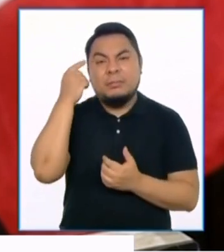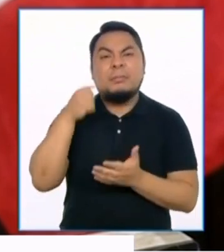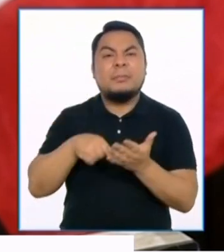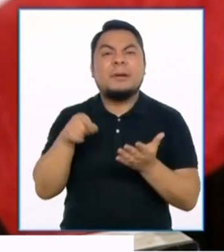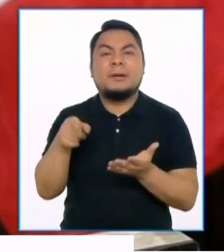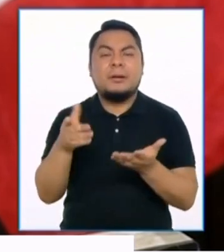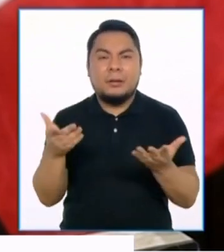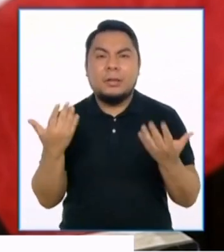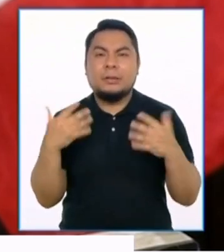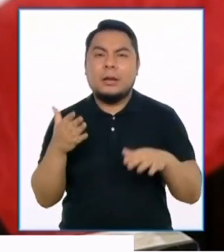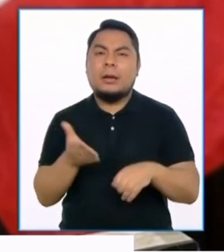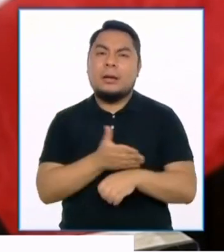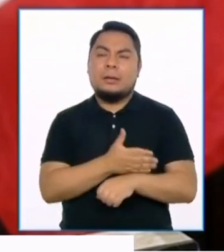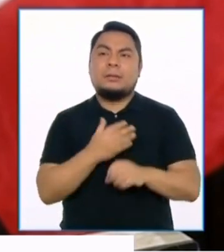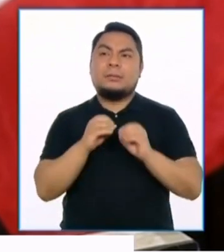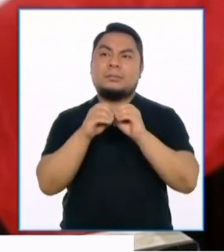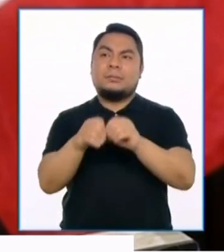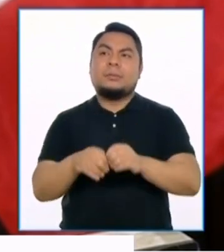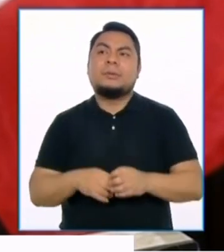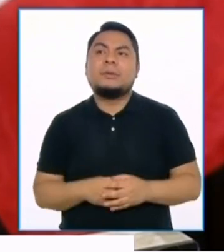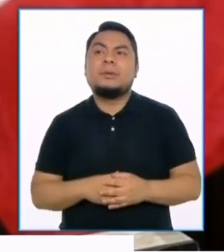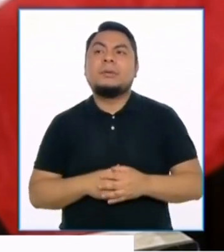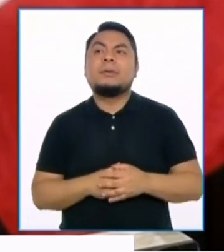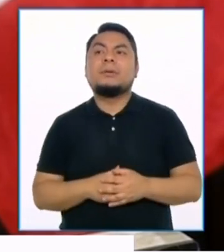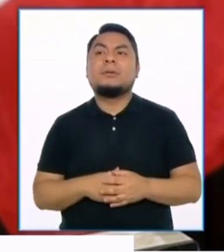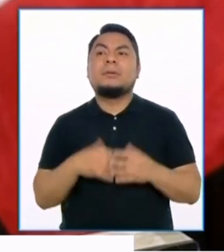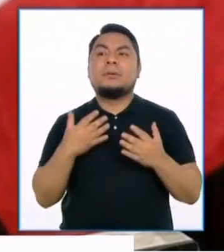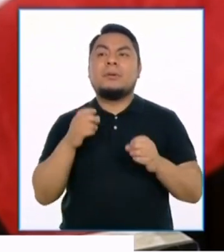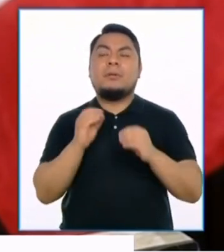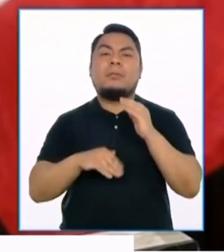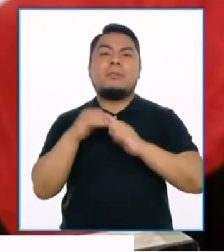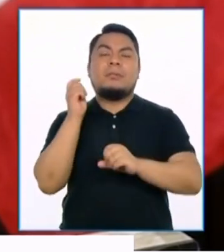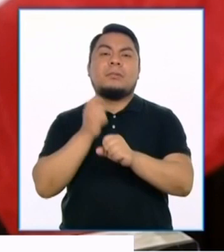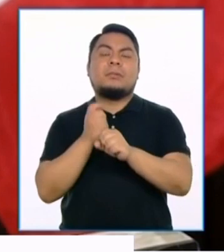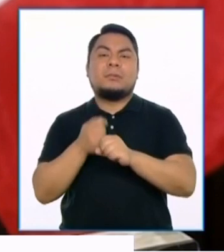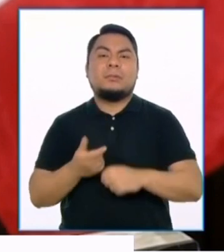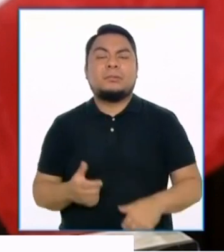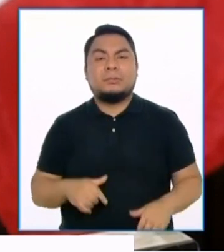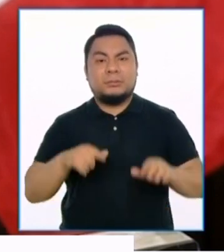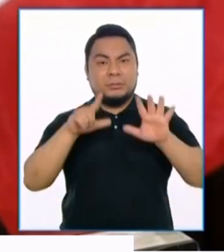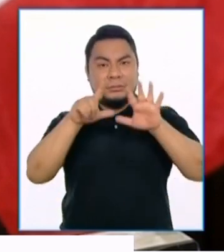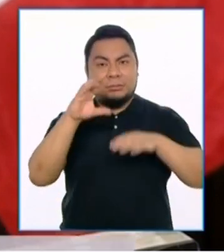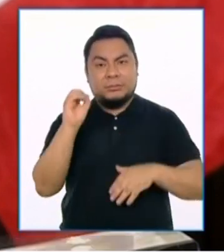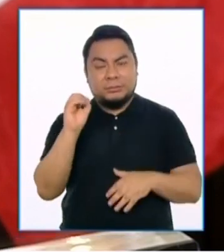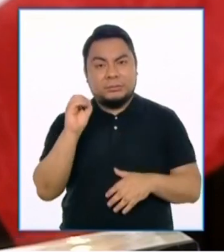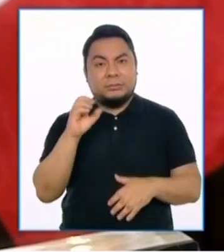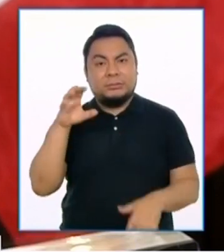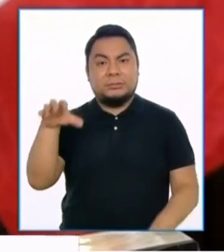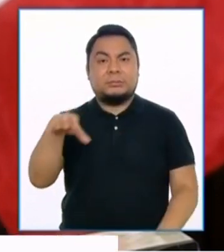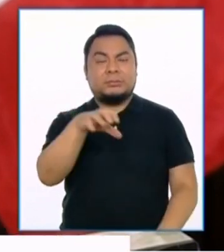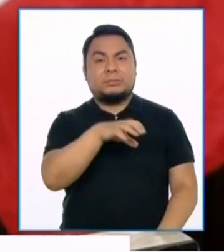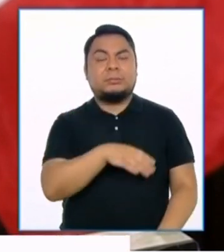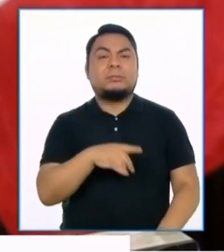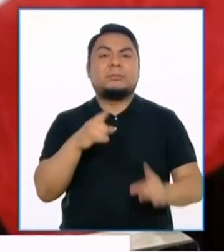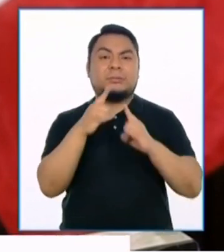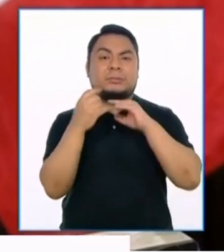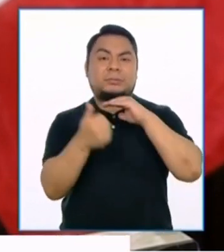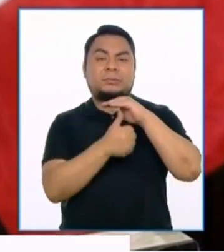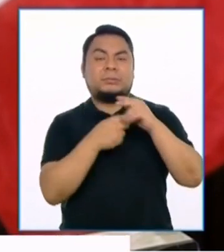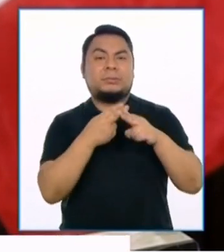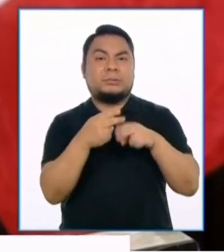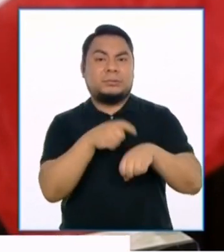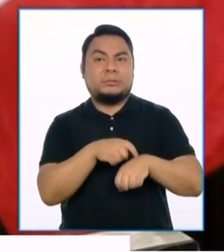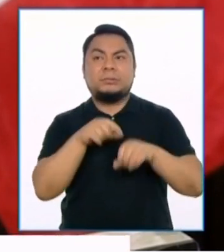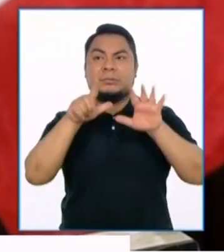hemos habilitado, hemos construido 70 centros de atención y aislamiento